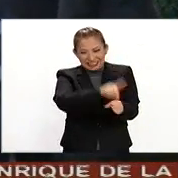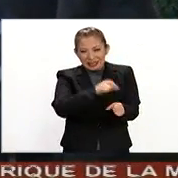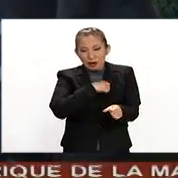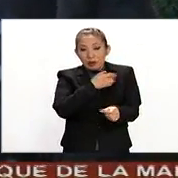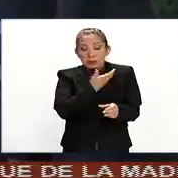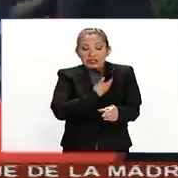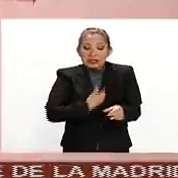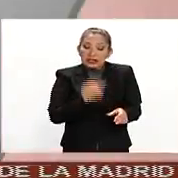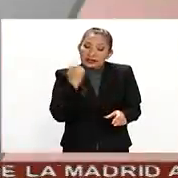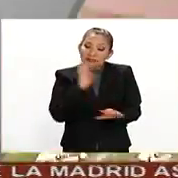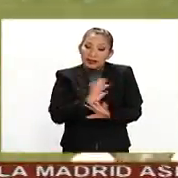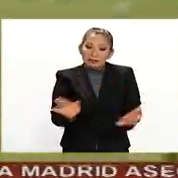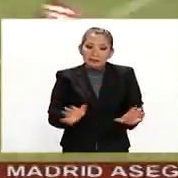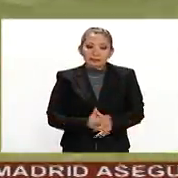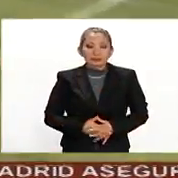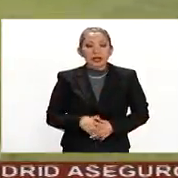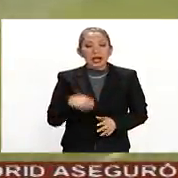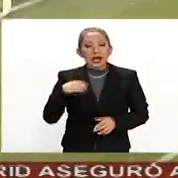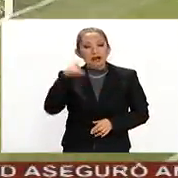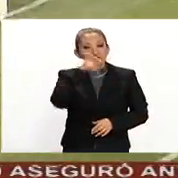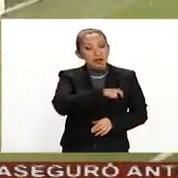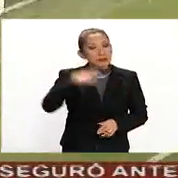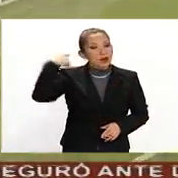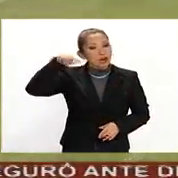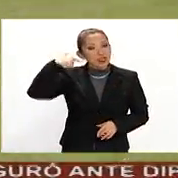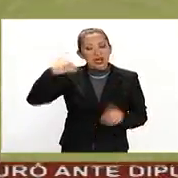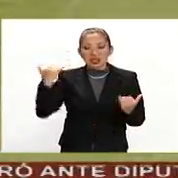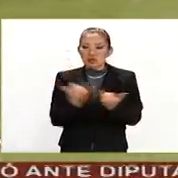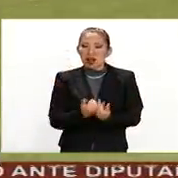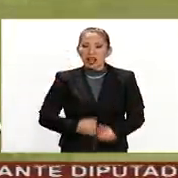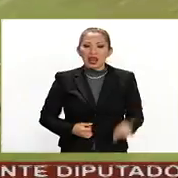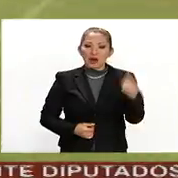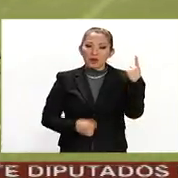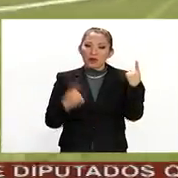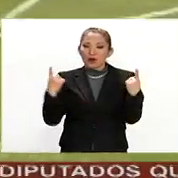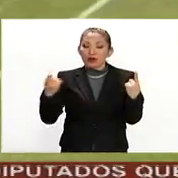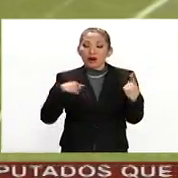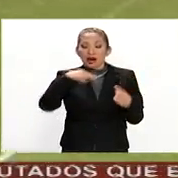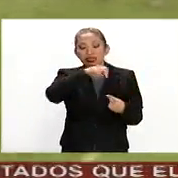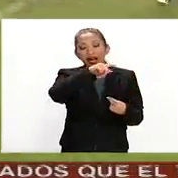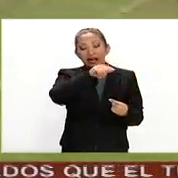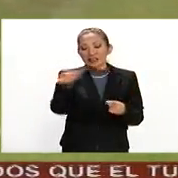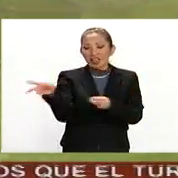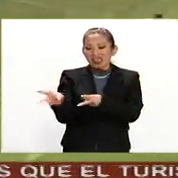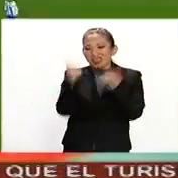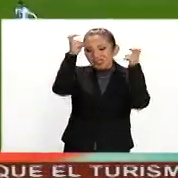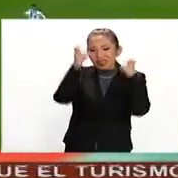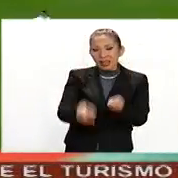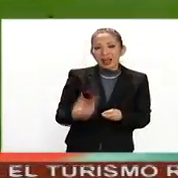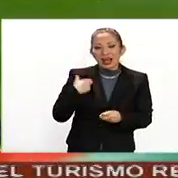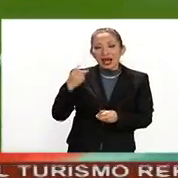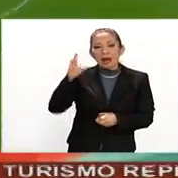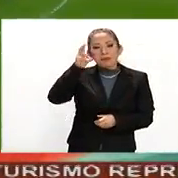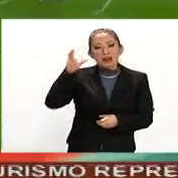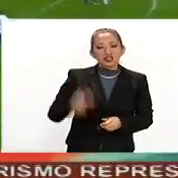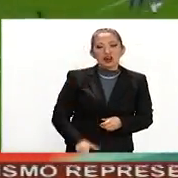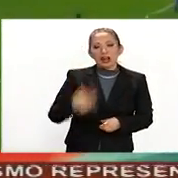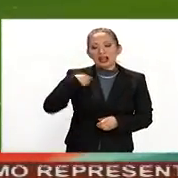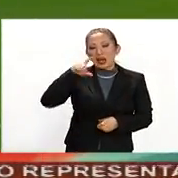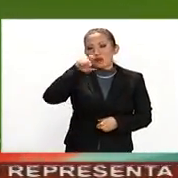como presidente. América y Chivas empatan mientras Necaxa le arrebata la victoria a Pachuca